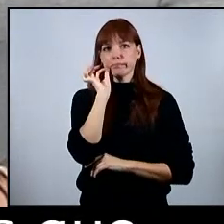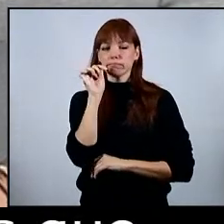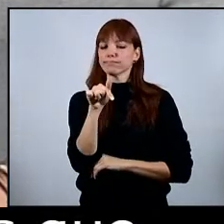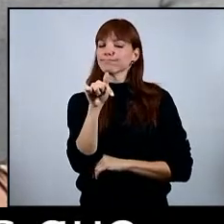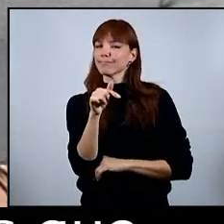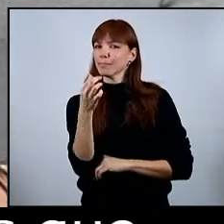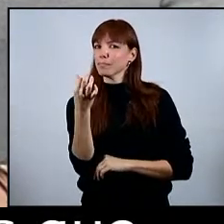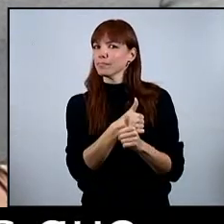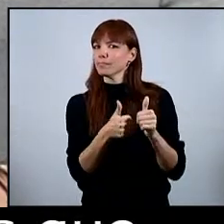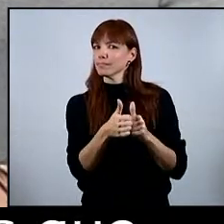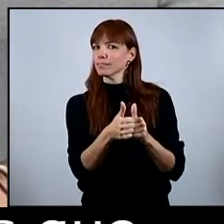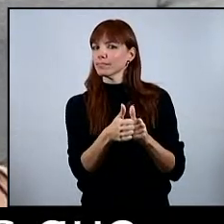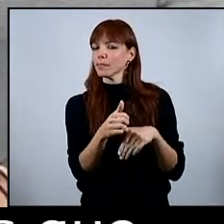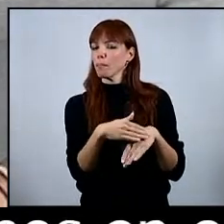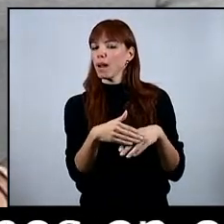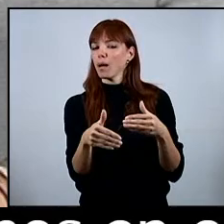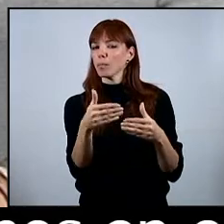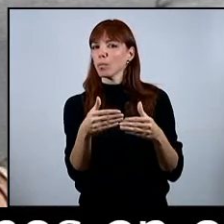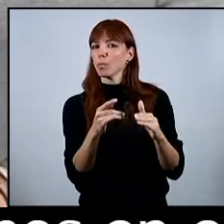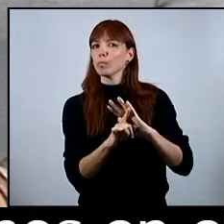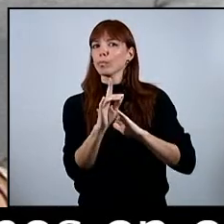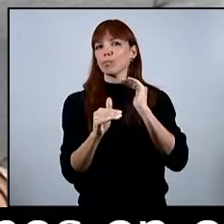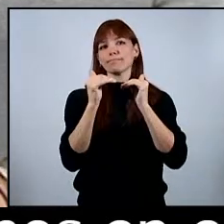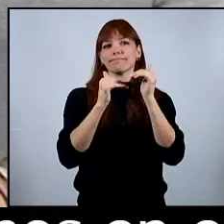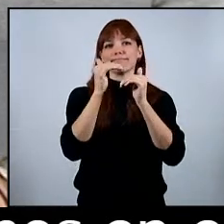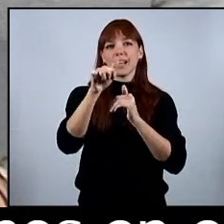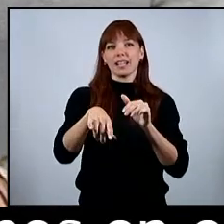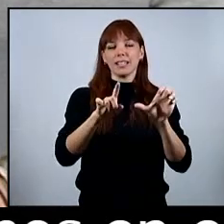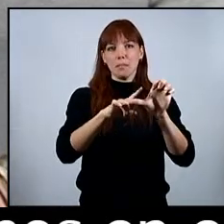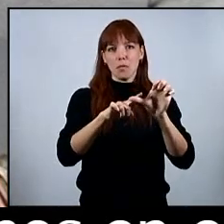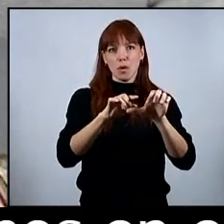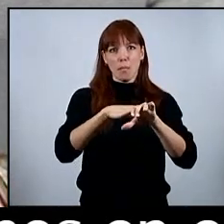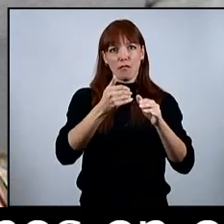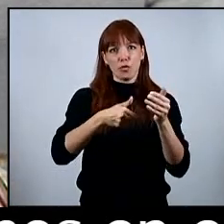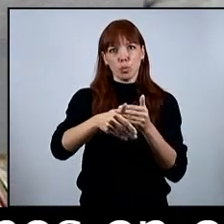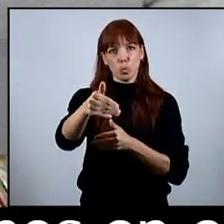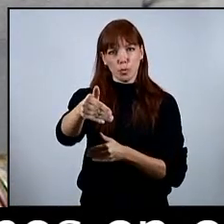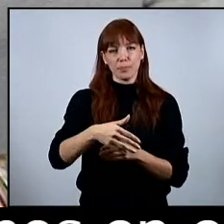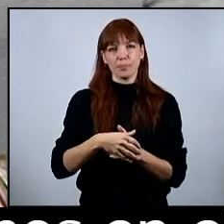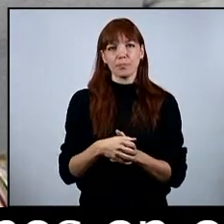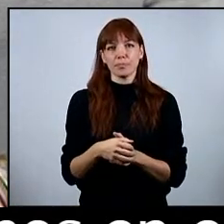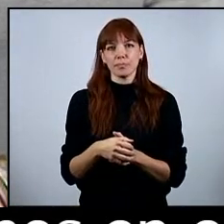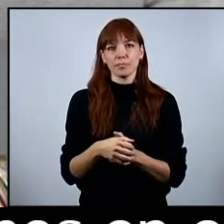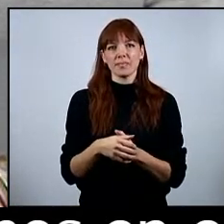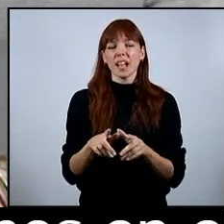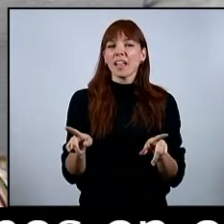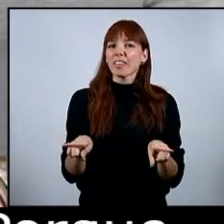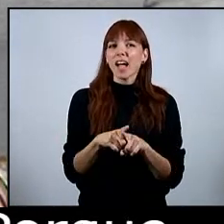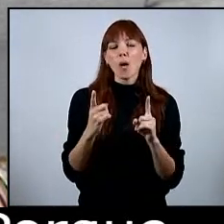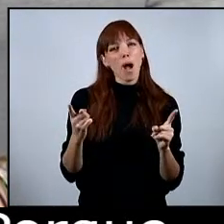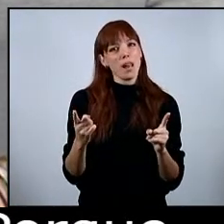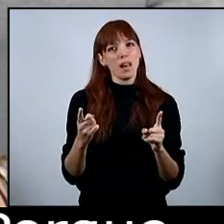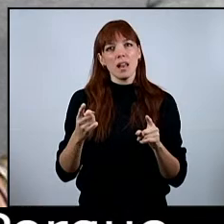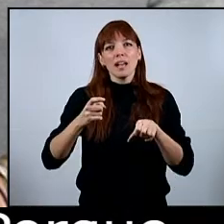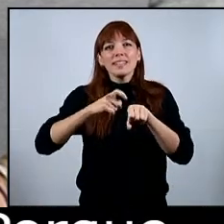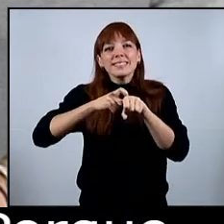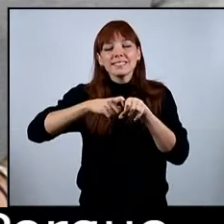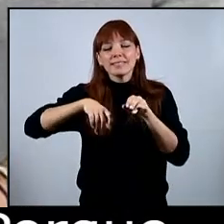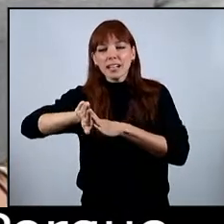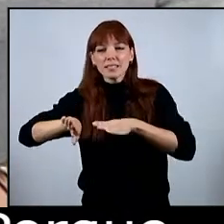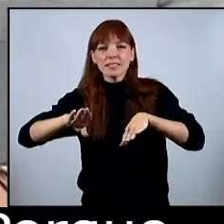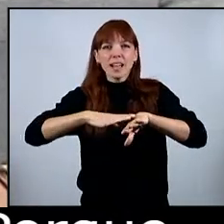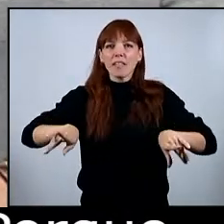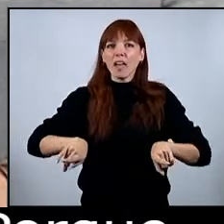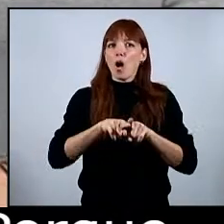el progreso de nuestra tierra y en nuestras expectativas, porque las siglas no tienen que hacer sombra a los compromisos que tenemos